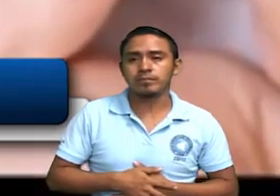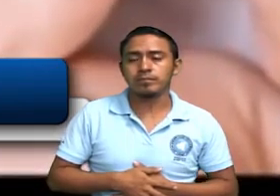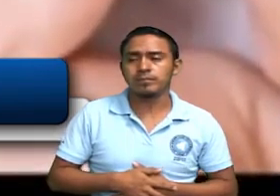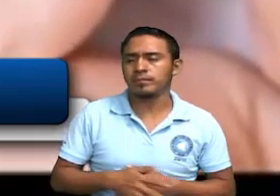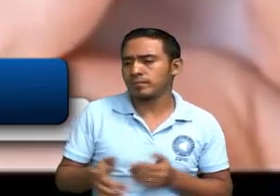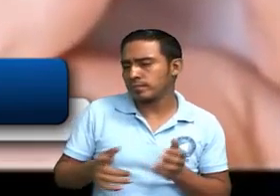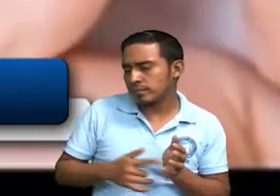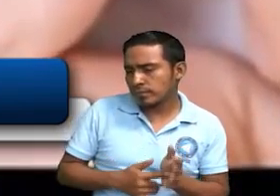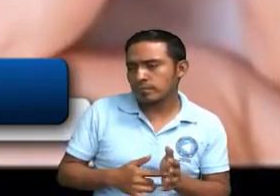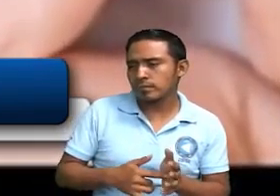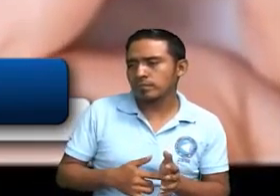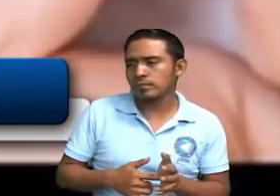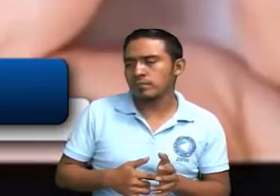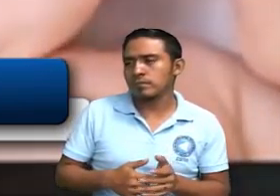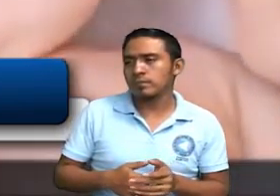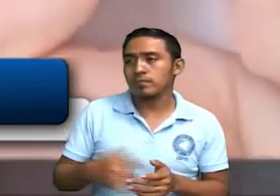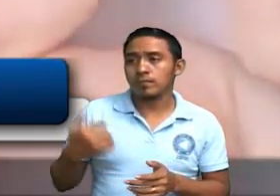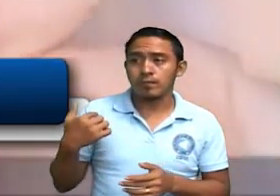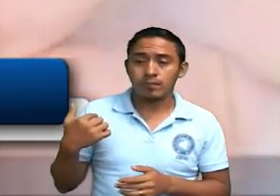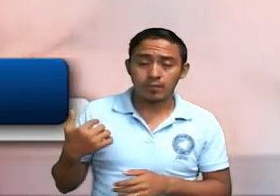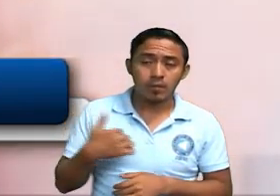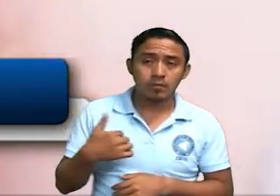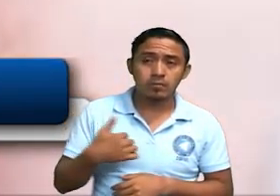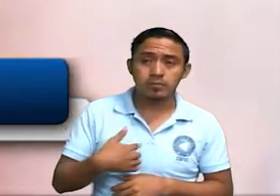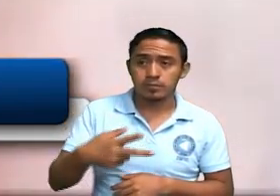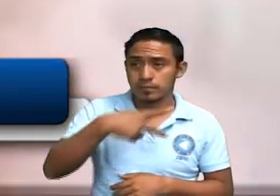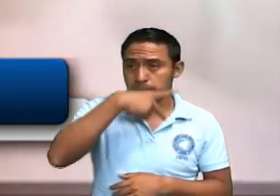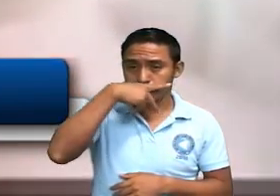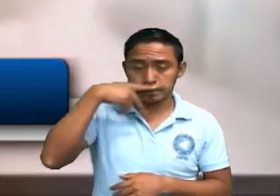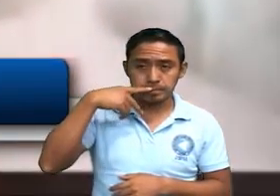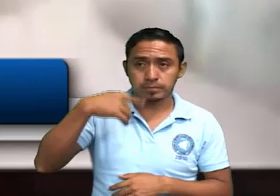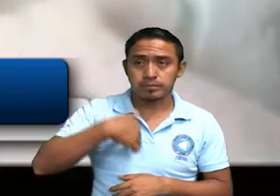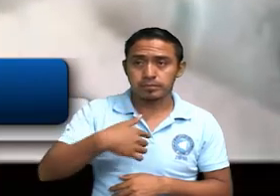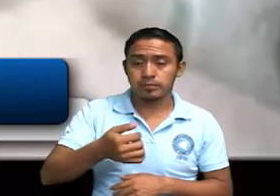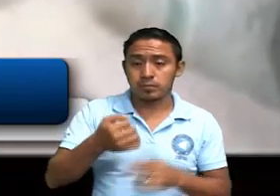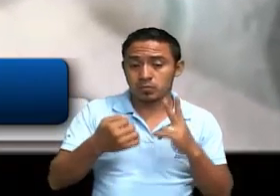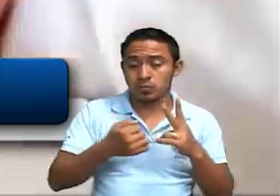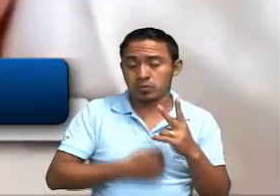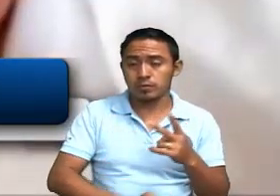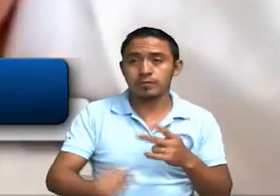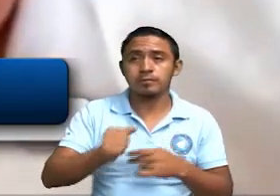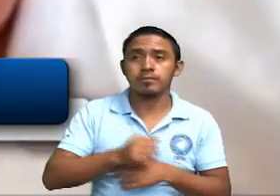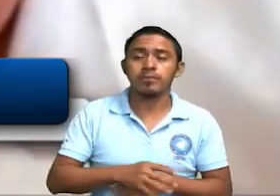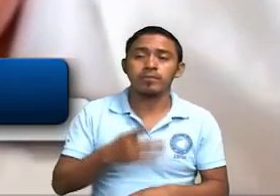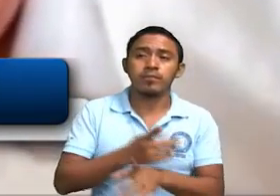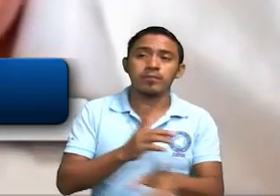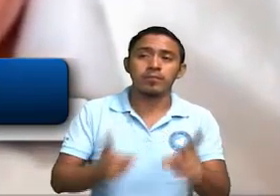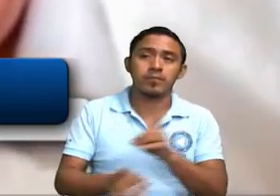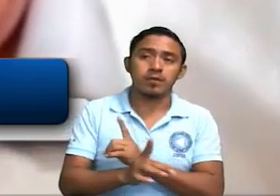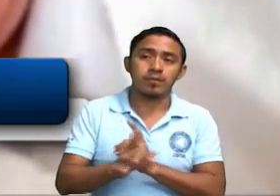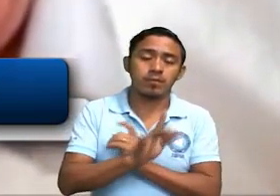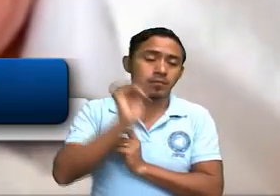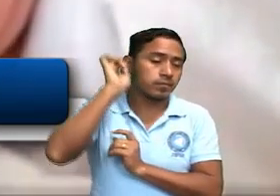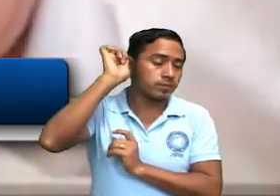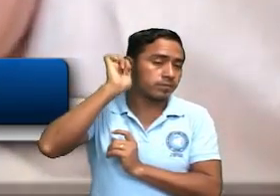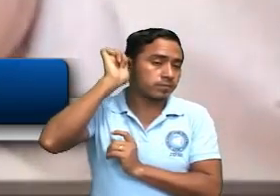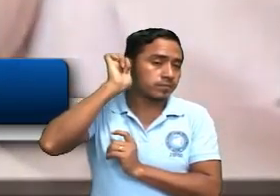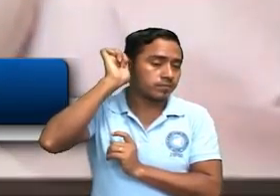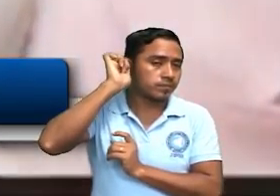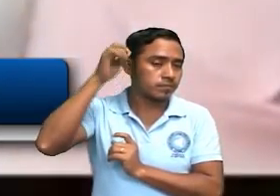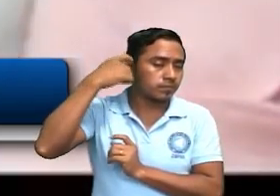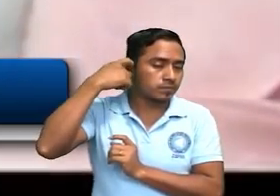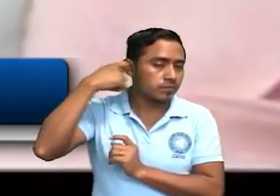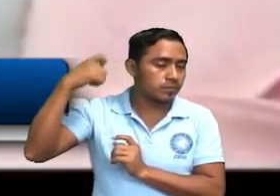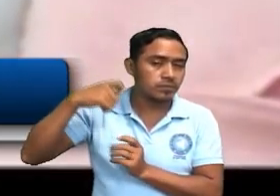por ejemplo, nosotros los padres, digo porque ya tengo un niño, dos niños, debemos tener cuidado al momento de limpiarle